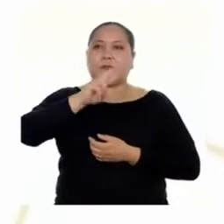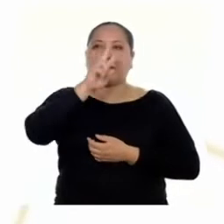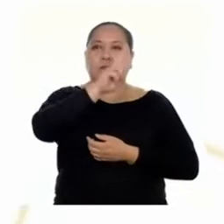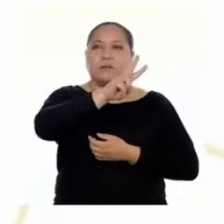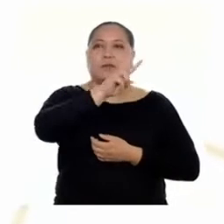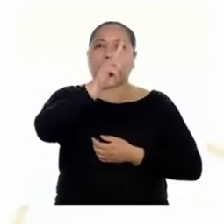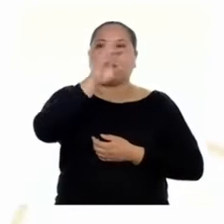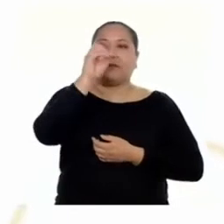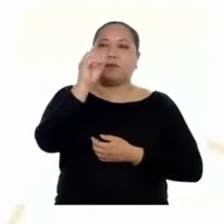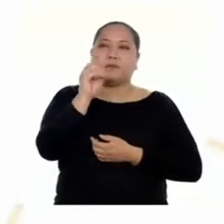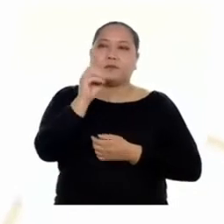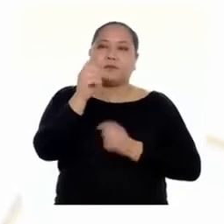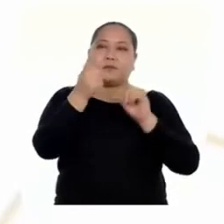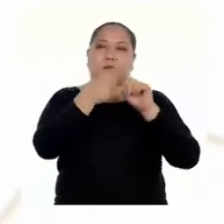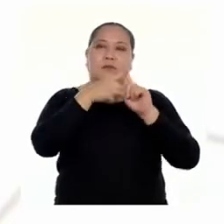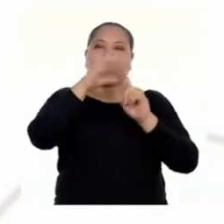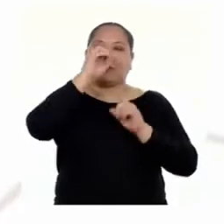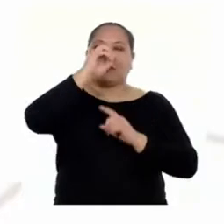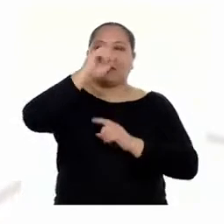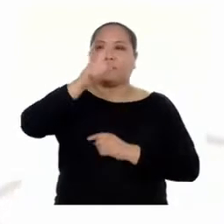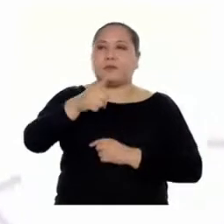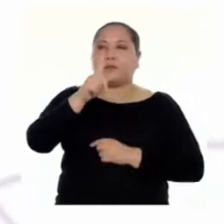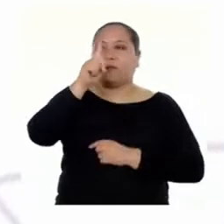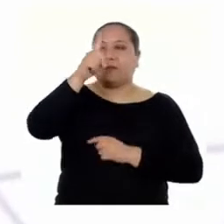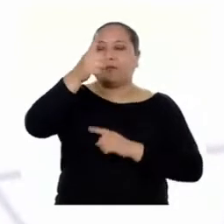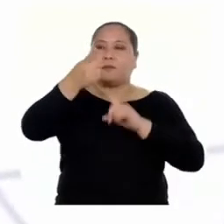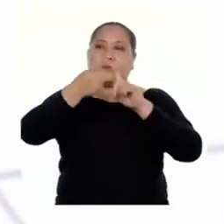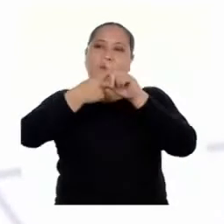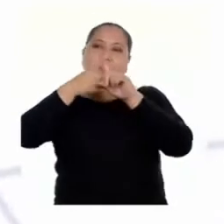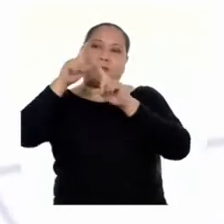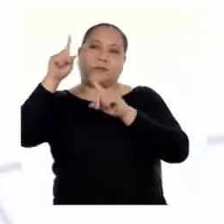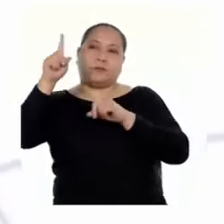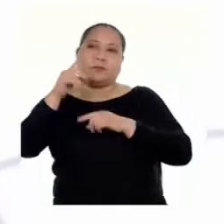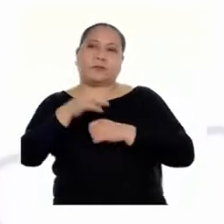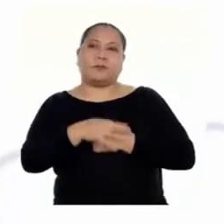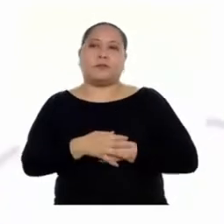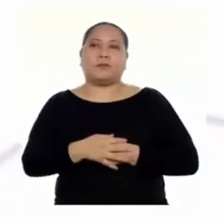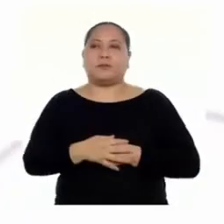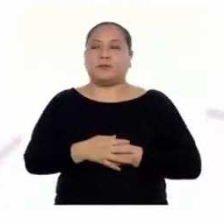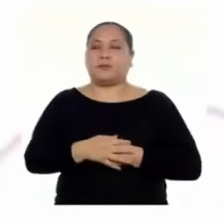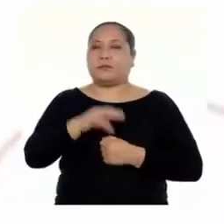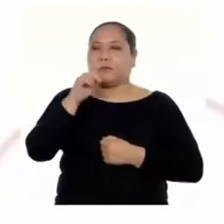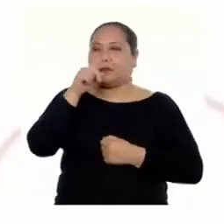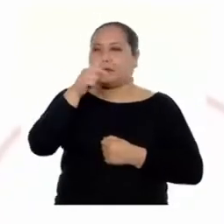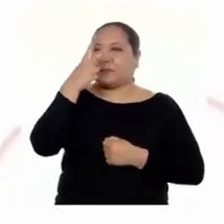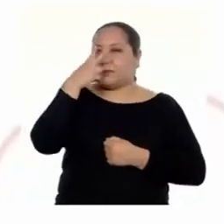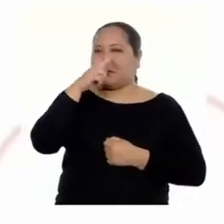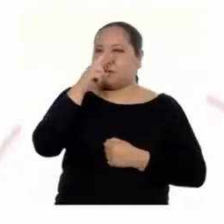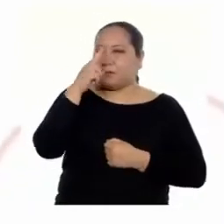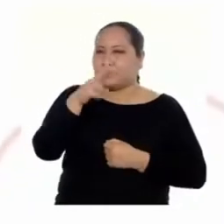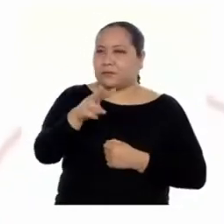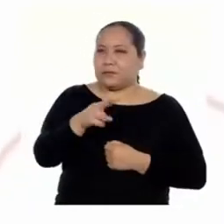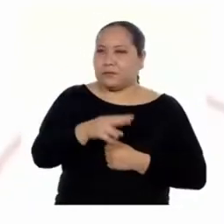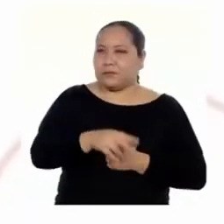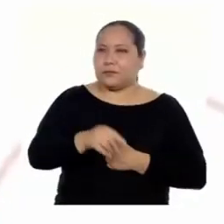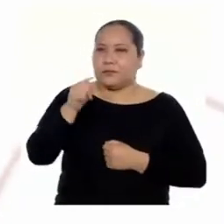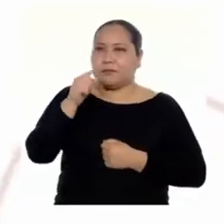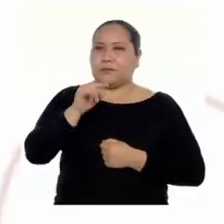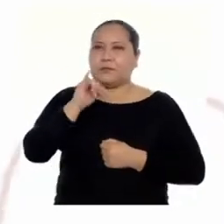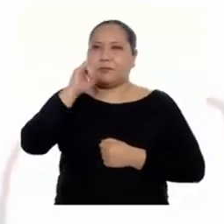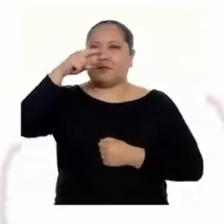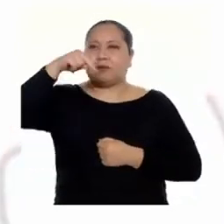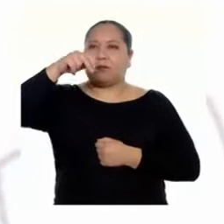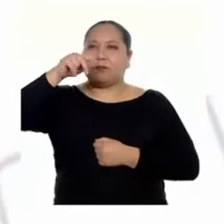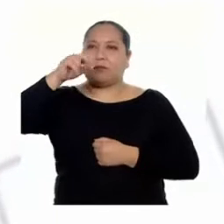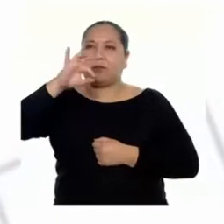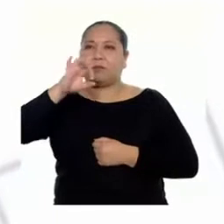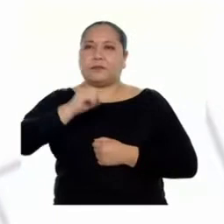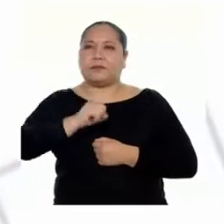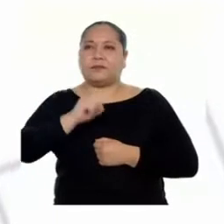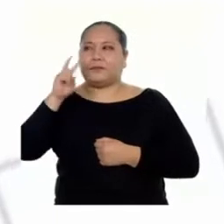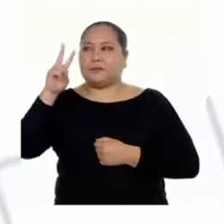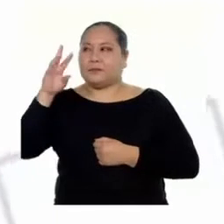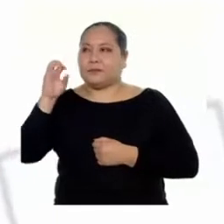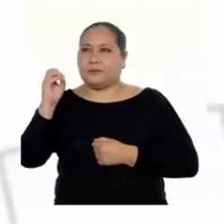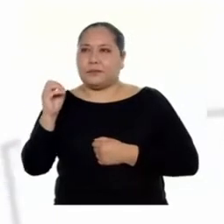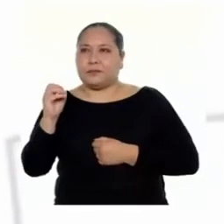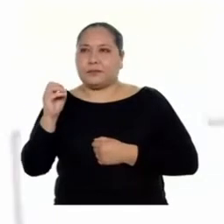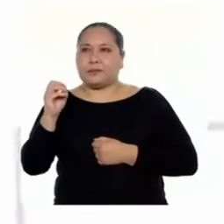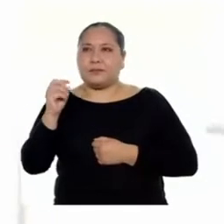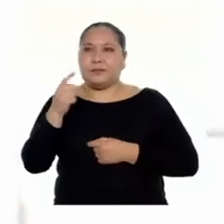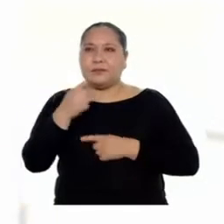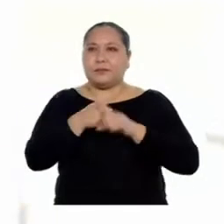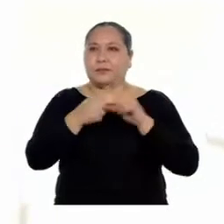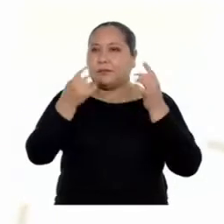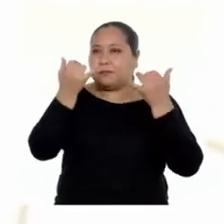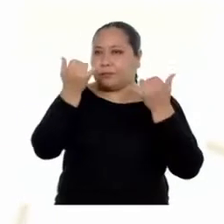a 220 por 0,1 por 1. Si nos damos cuenta, el interés en el primer mes fue de 20